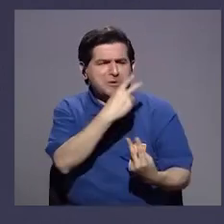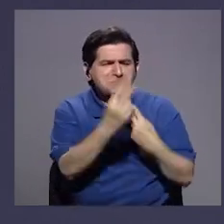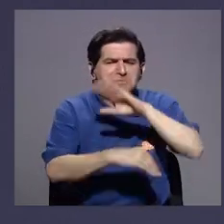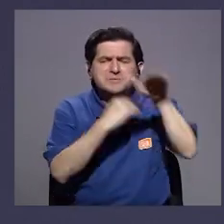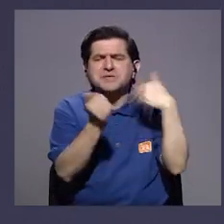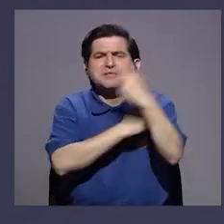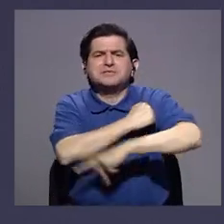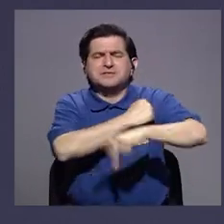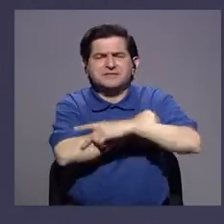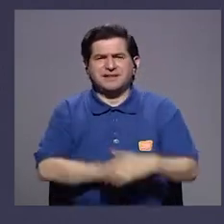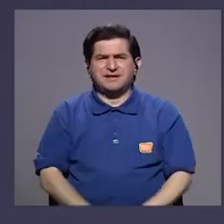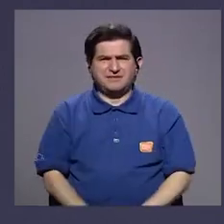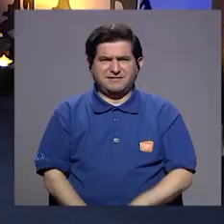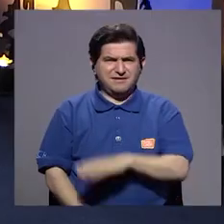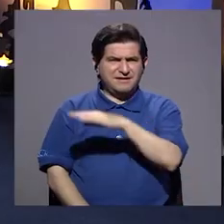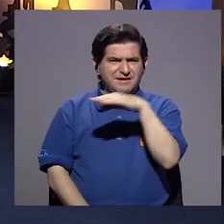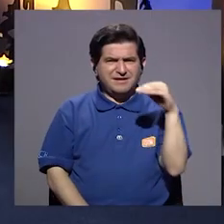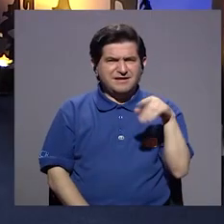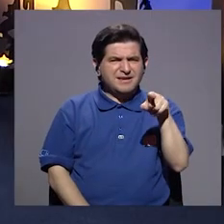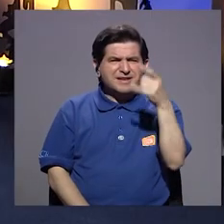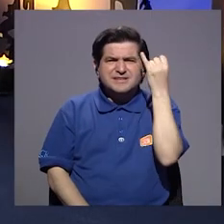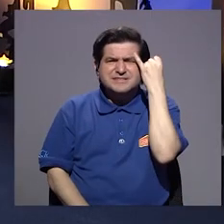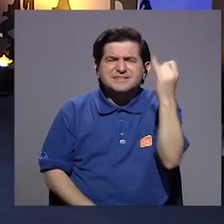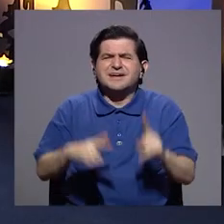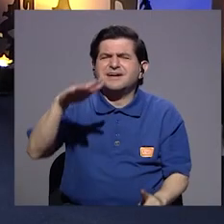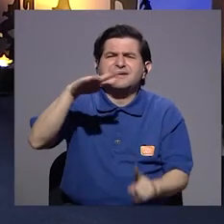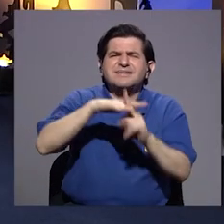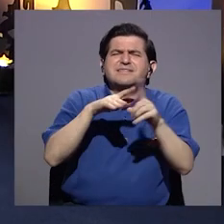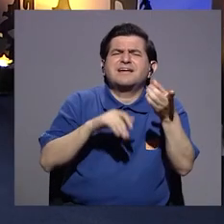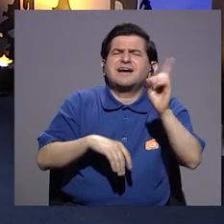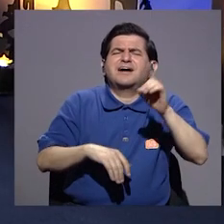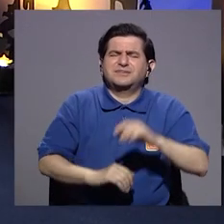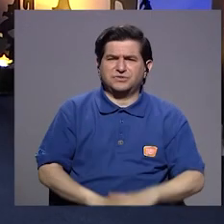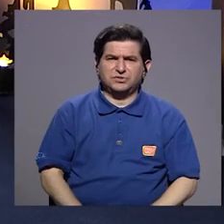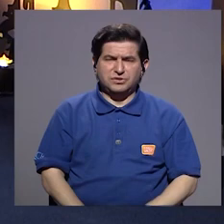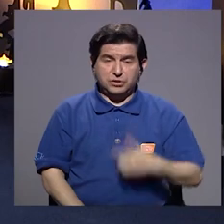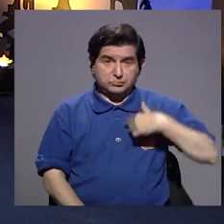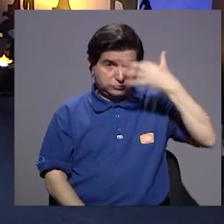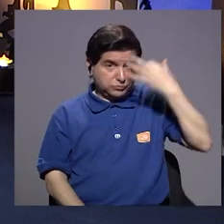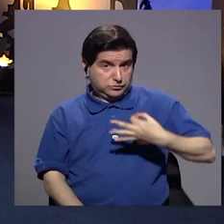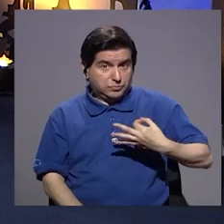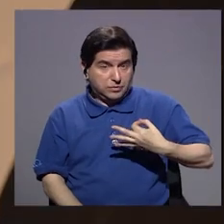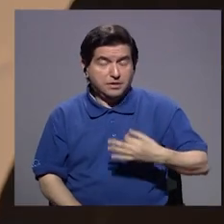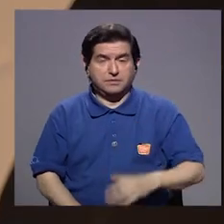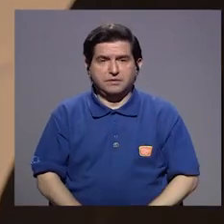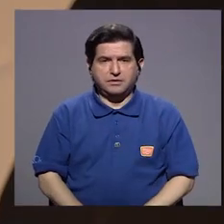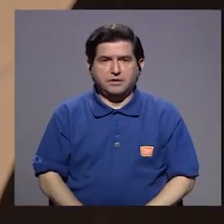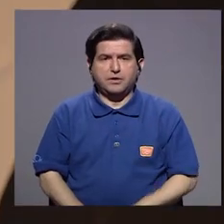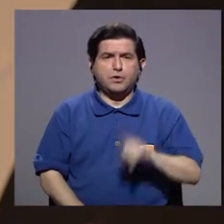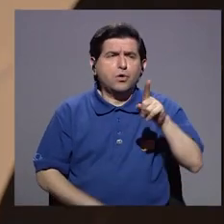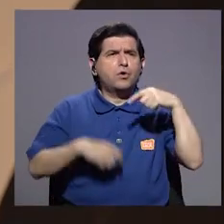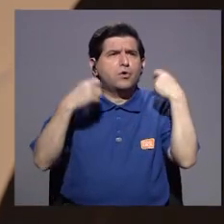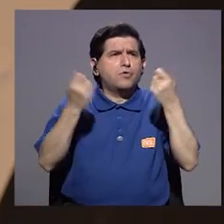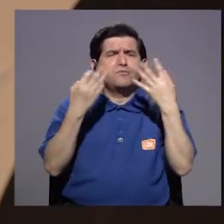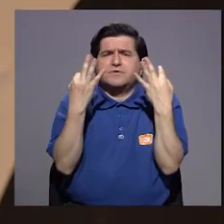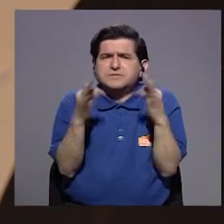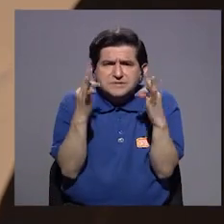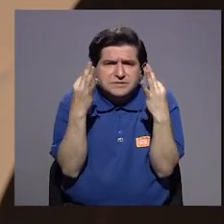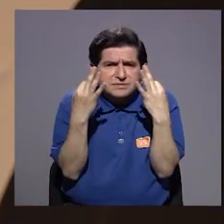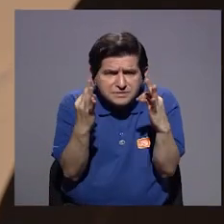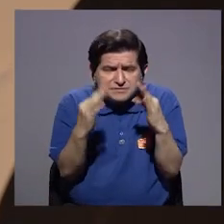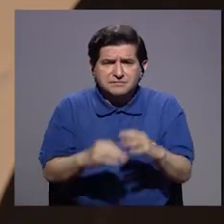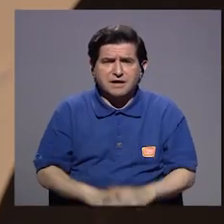por todo el país. ¿Y de dónde surge esta idea, Ana? Realmente a mí me parece que cada festival busca